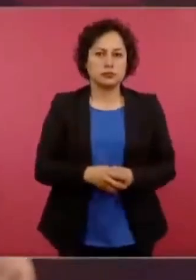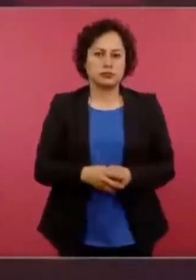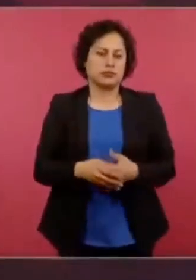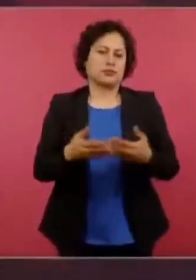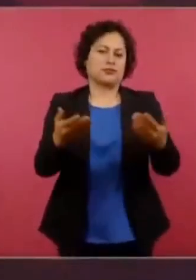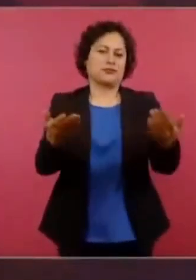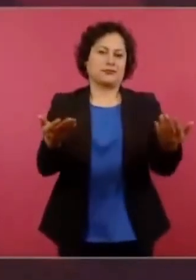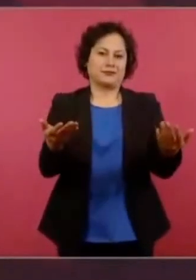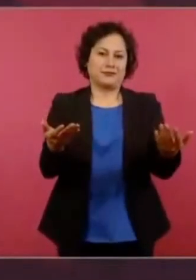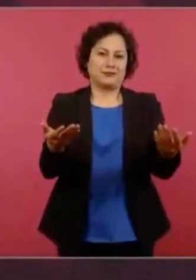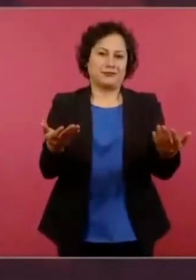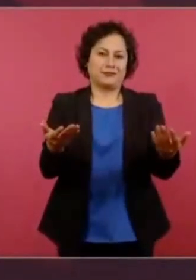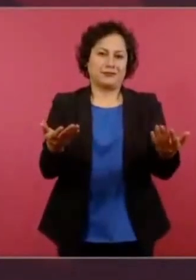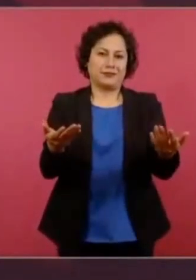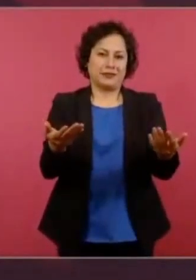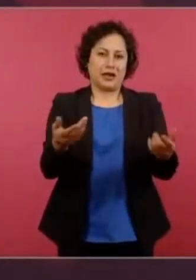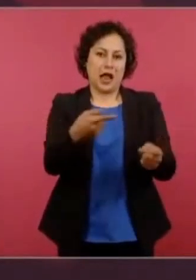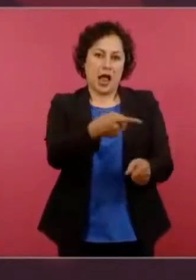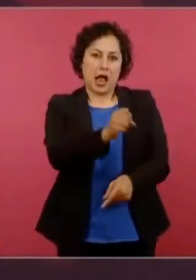125,000 pesos mensuales.